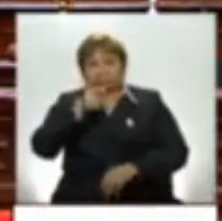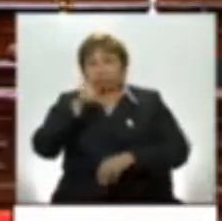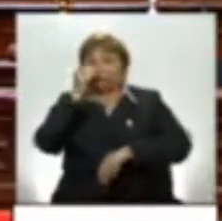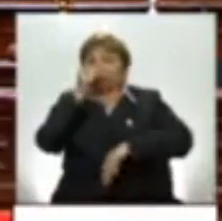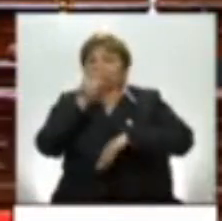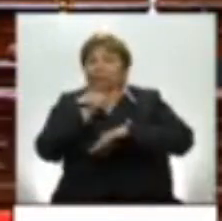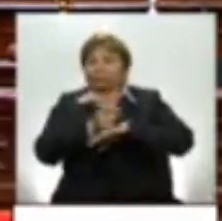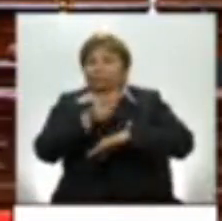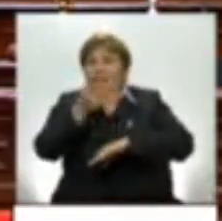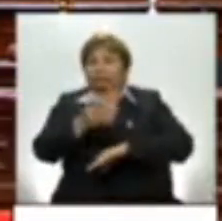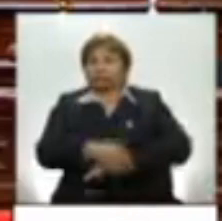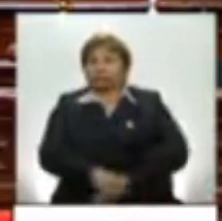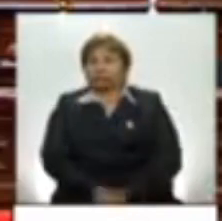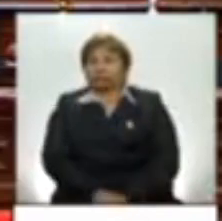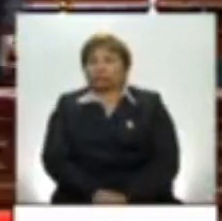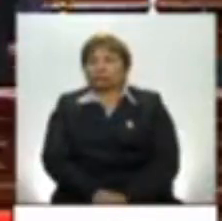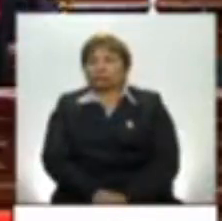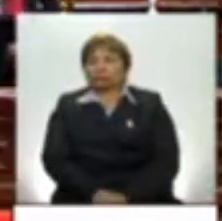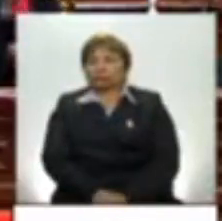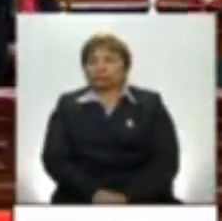nación se lo demanden.